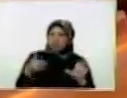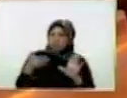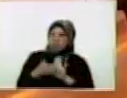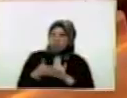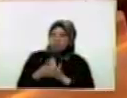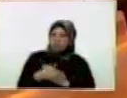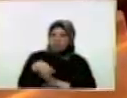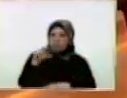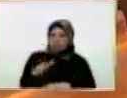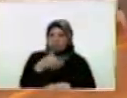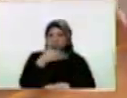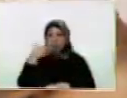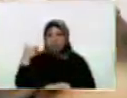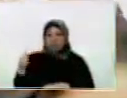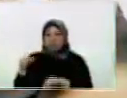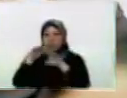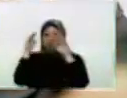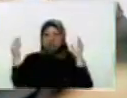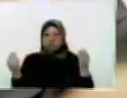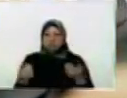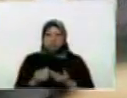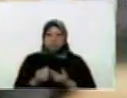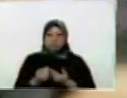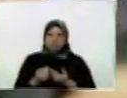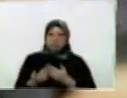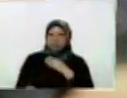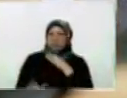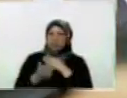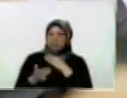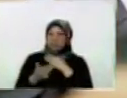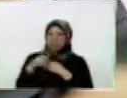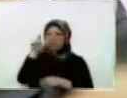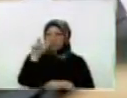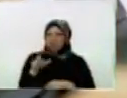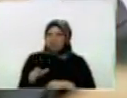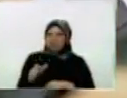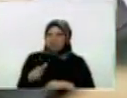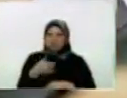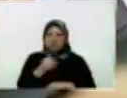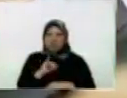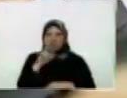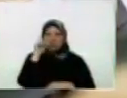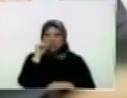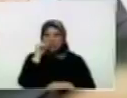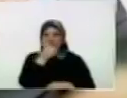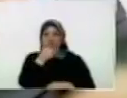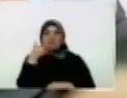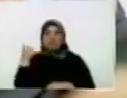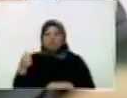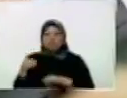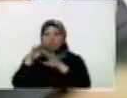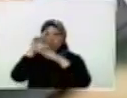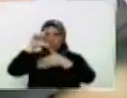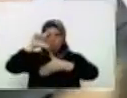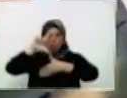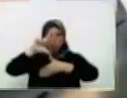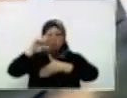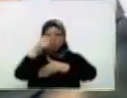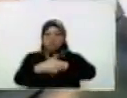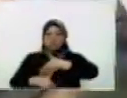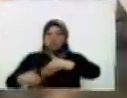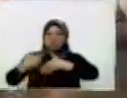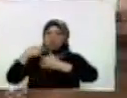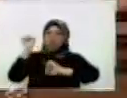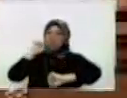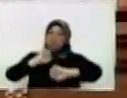los mejores del mundo, con tecnología de punta y quizás el mejor de América Latina para